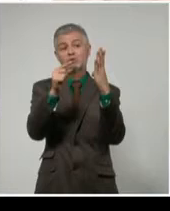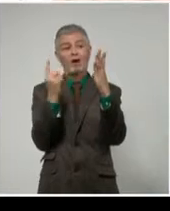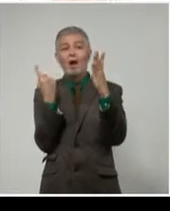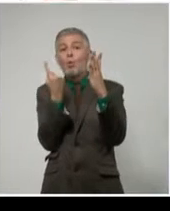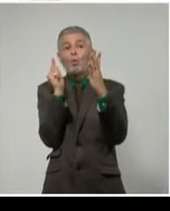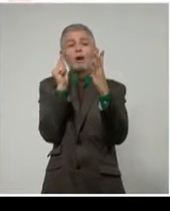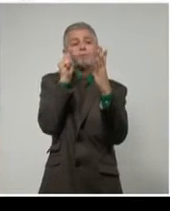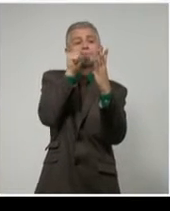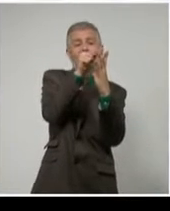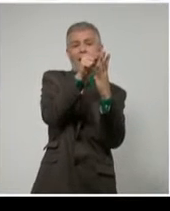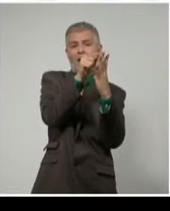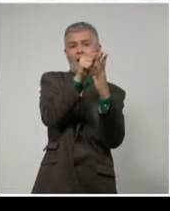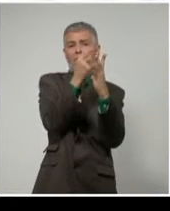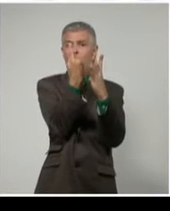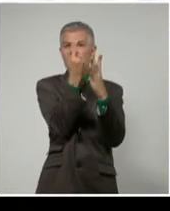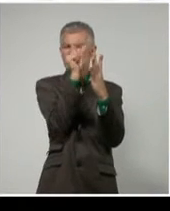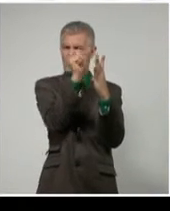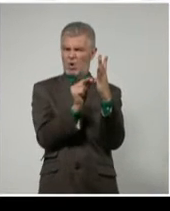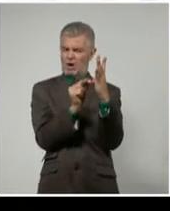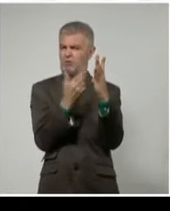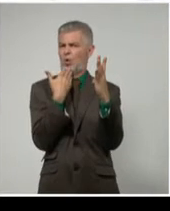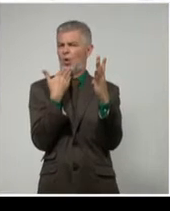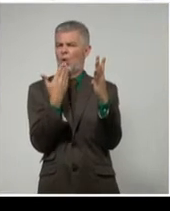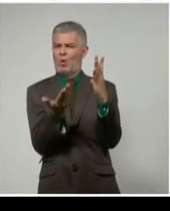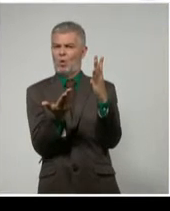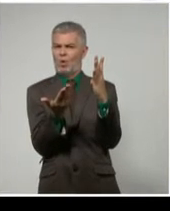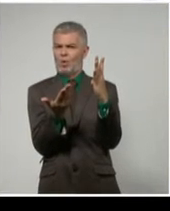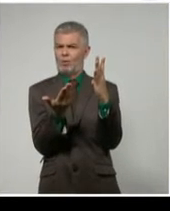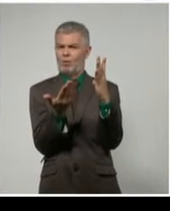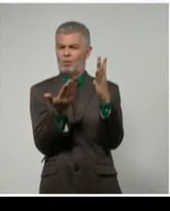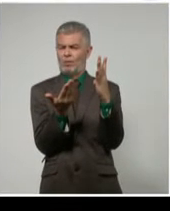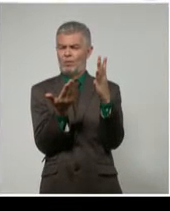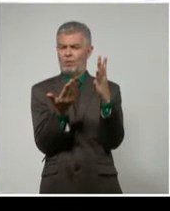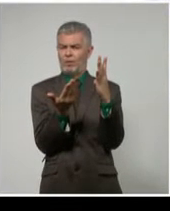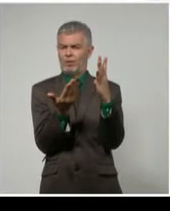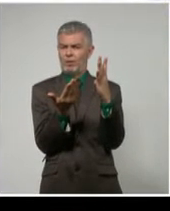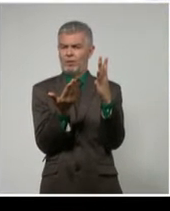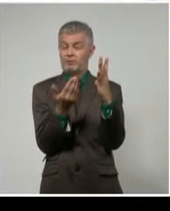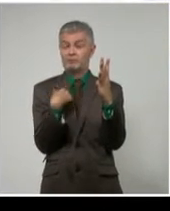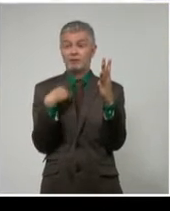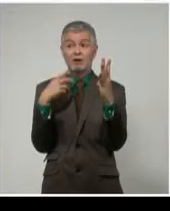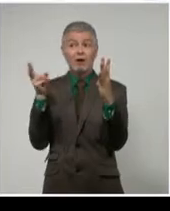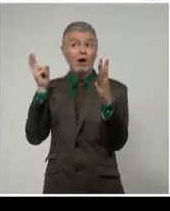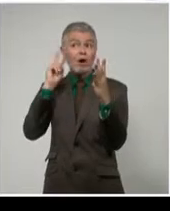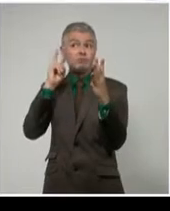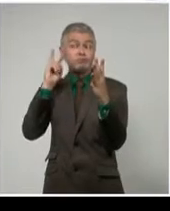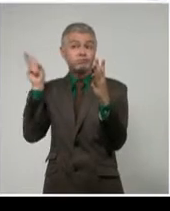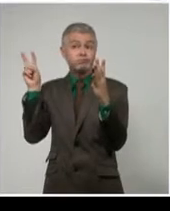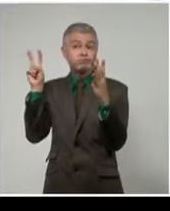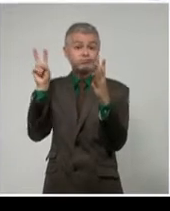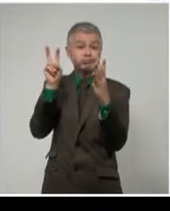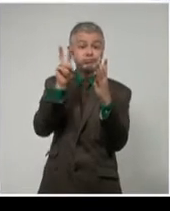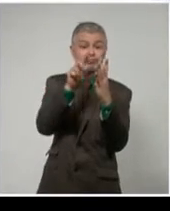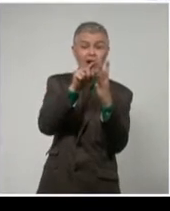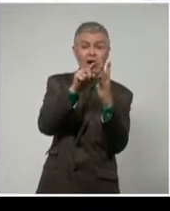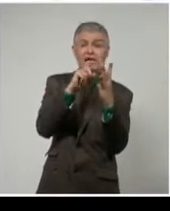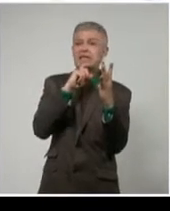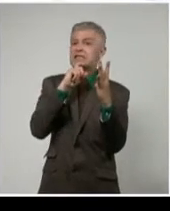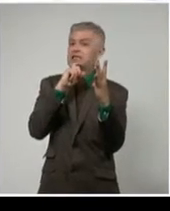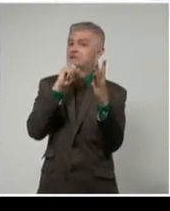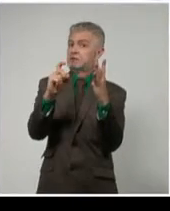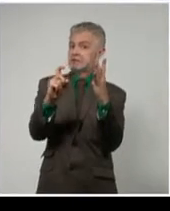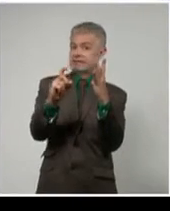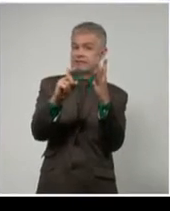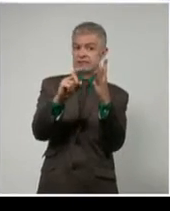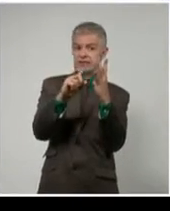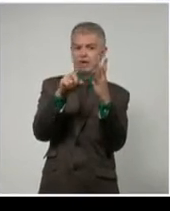fuente que emite el láser a una determinada longitud. Desde el punto de vista de la onda sonora, es extremadamente difícil generarla